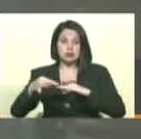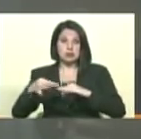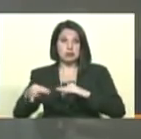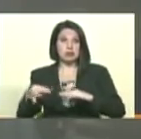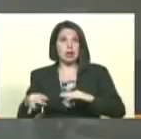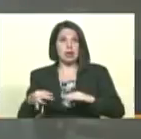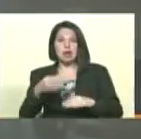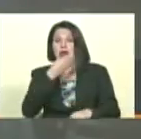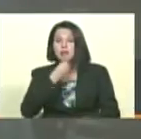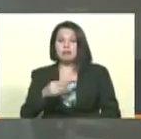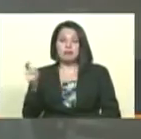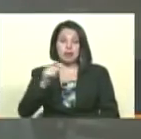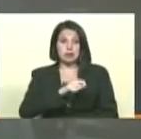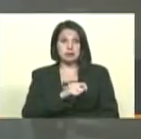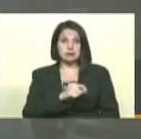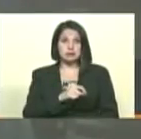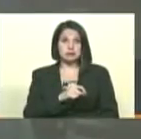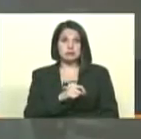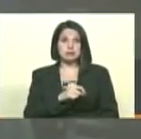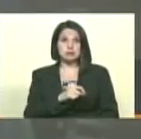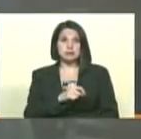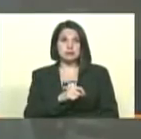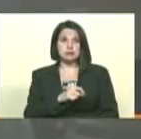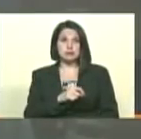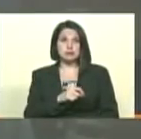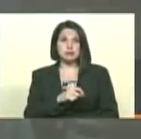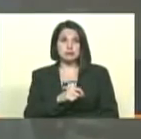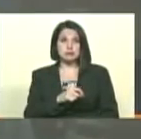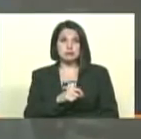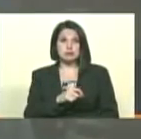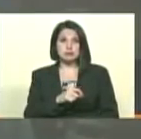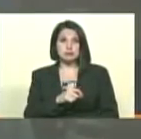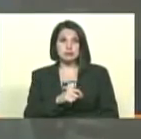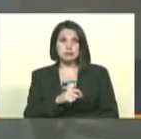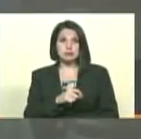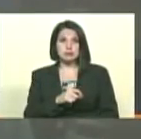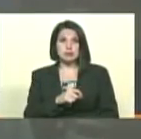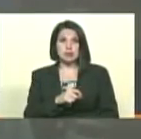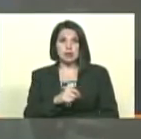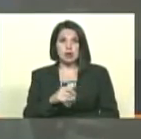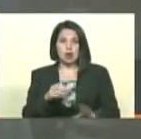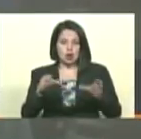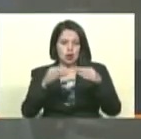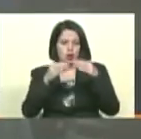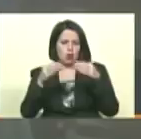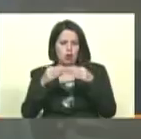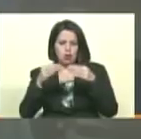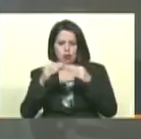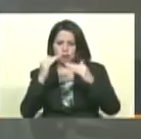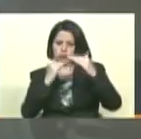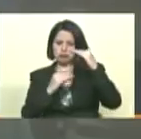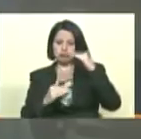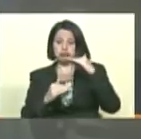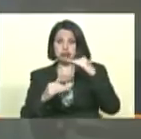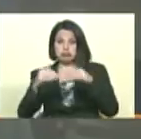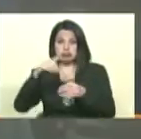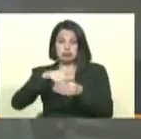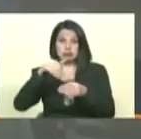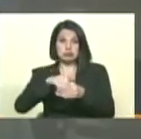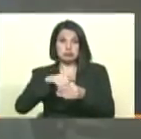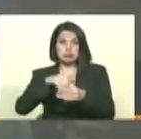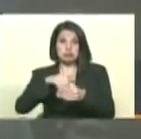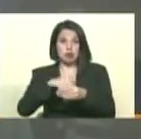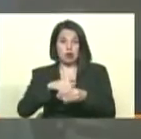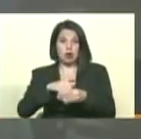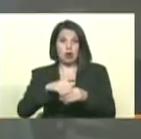este mes de diciembre. Tanto los órganos subordinados del Consejo Nacional Electoral como